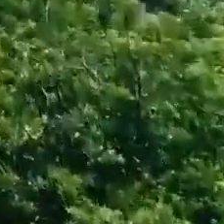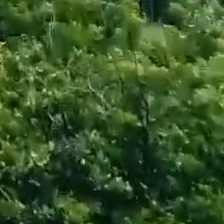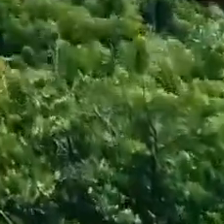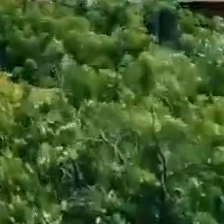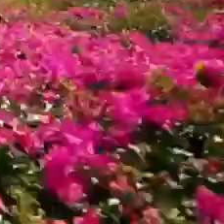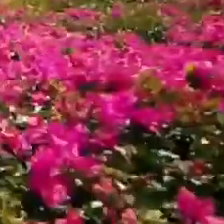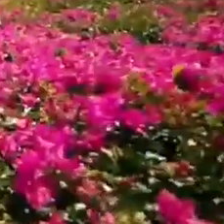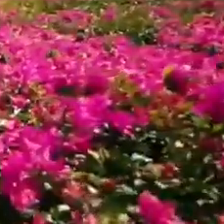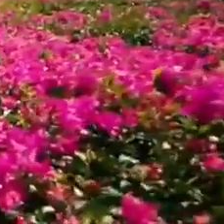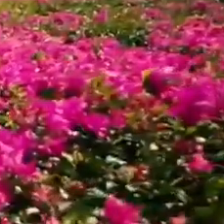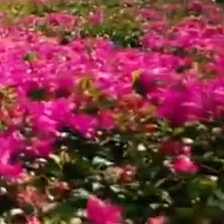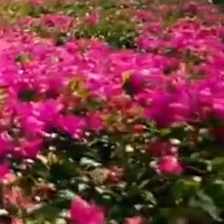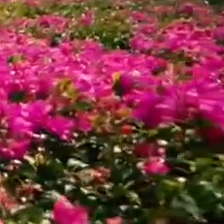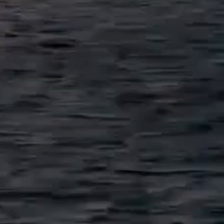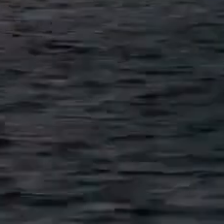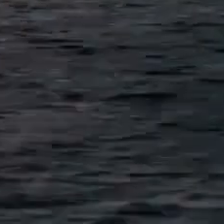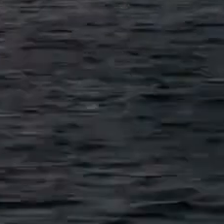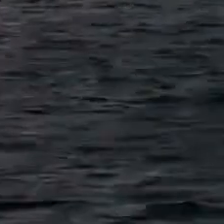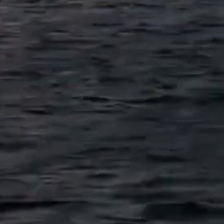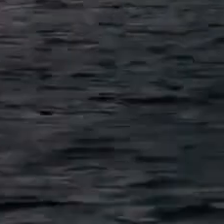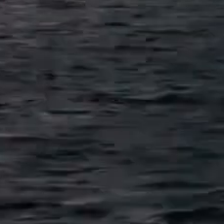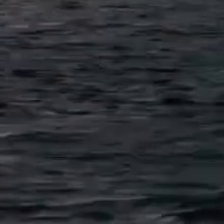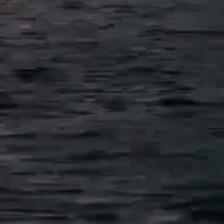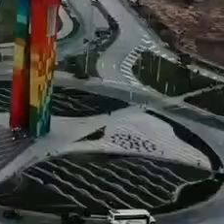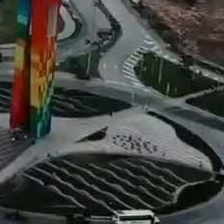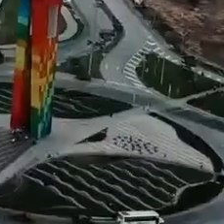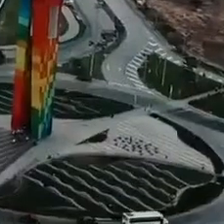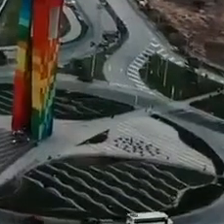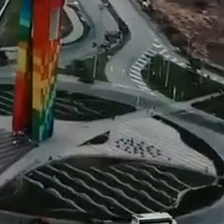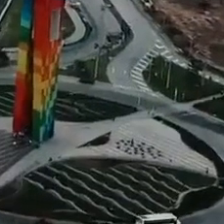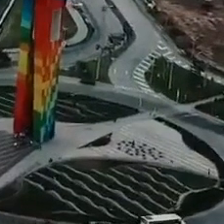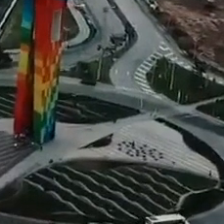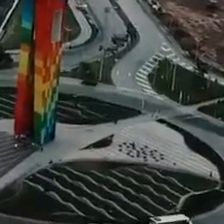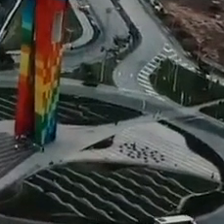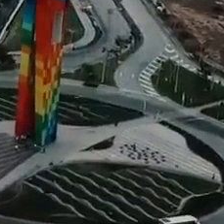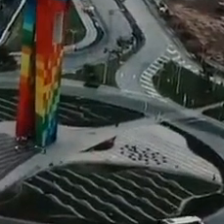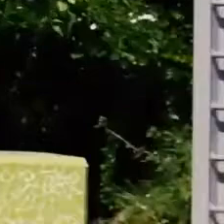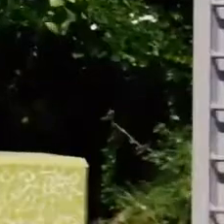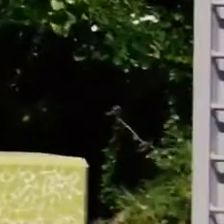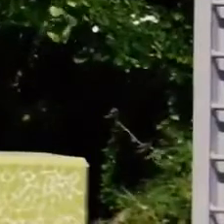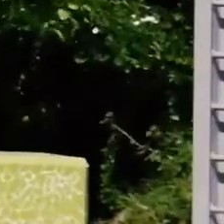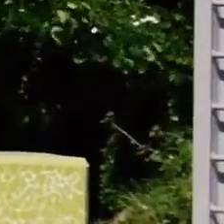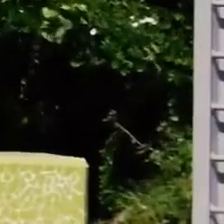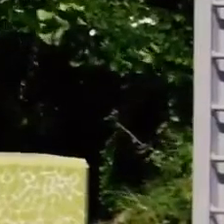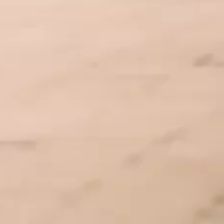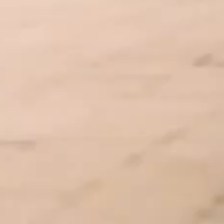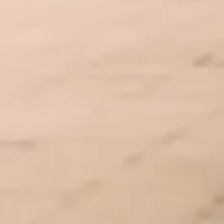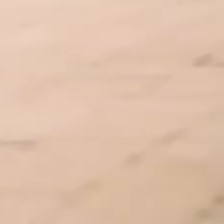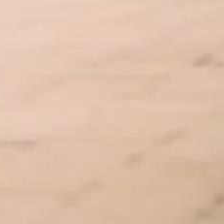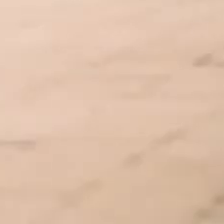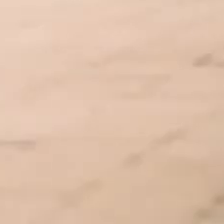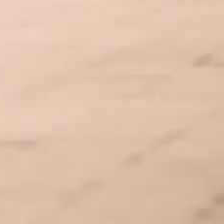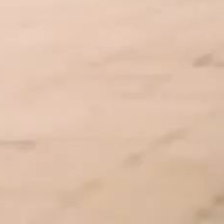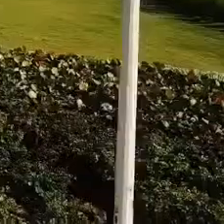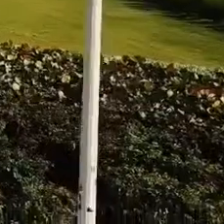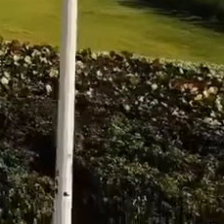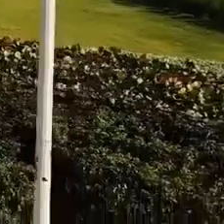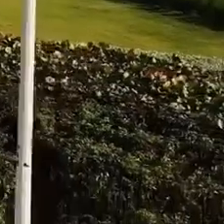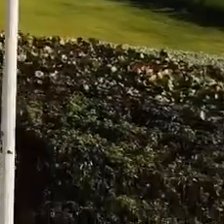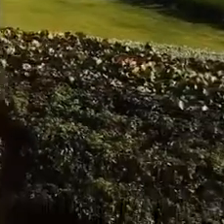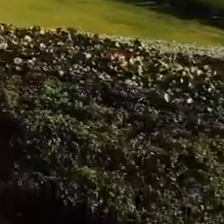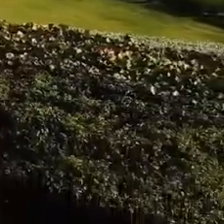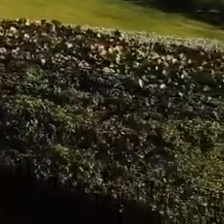comenzó, con una planificación participativa en la que hemos incluido una visión del futuro de la ciudad y